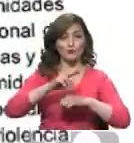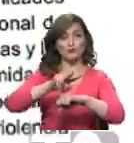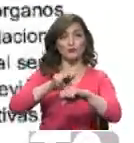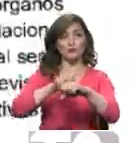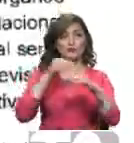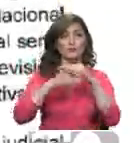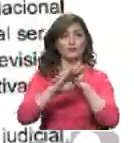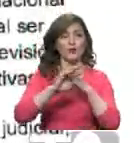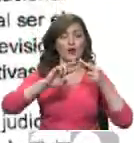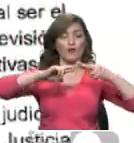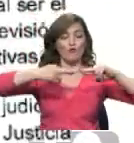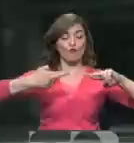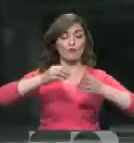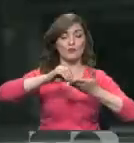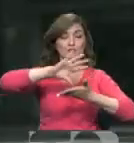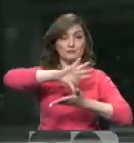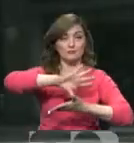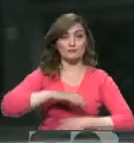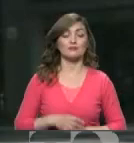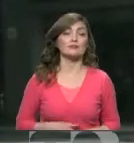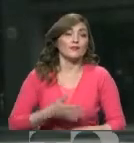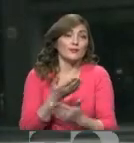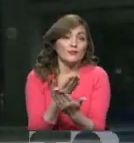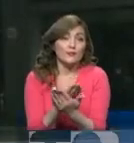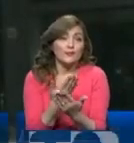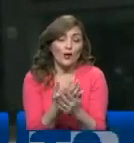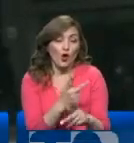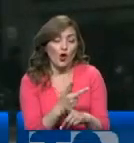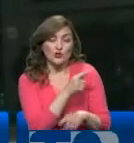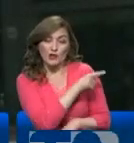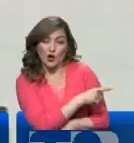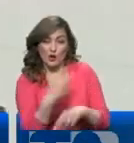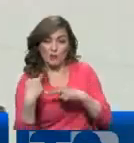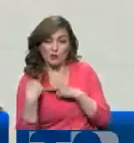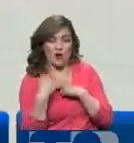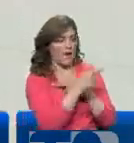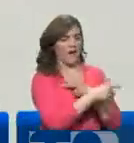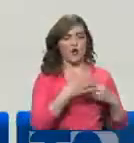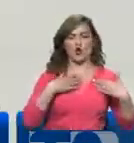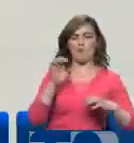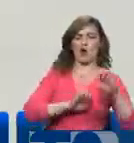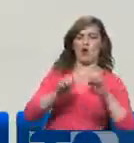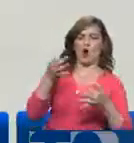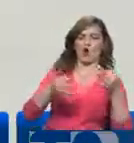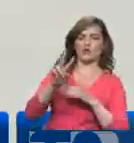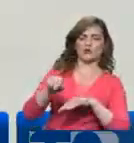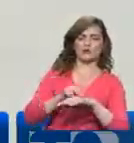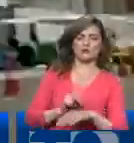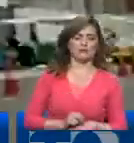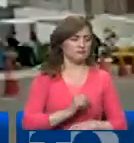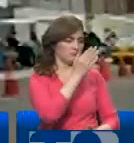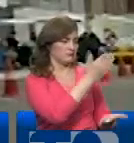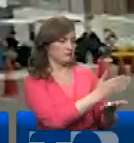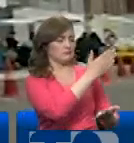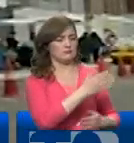incluso envió una reforma a la Asamblea, donde propone quitarle al Consejo de la Judicatura la competencia de evaluar a la Corte Nacional de Justicia